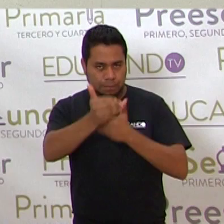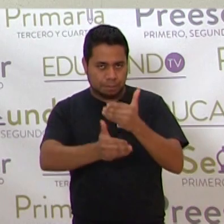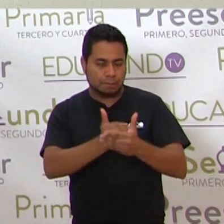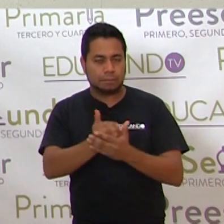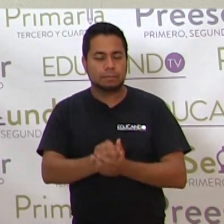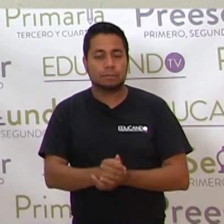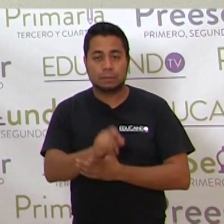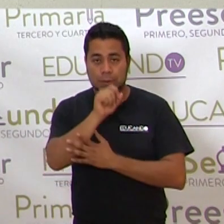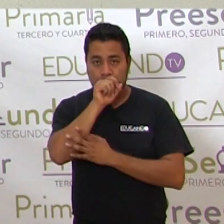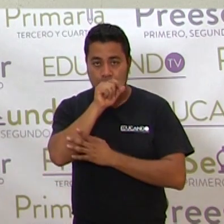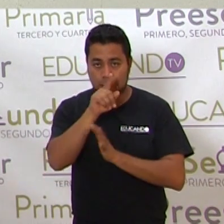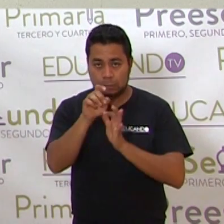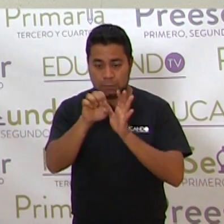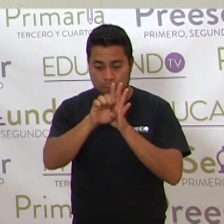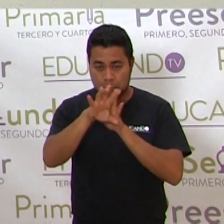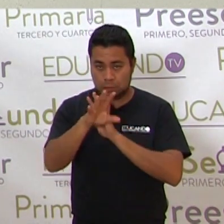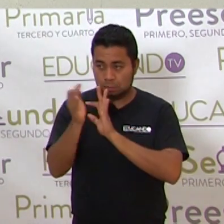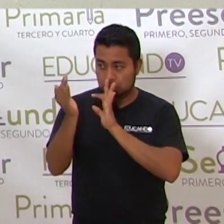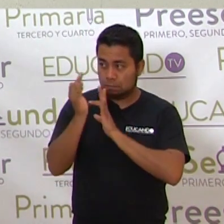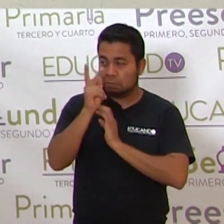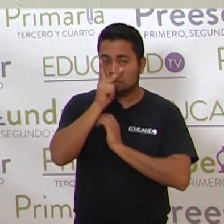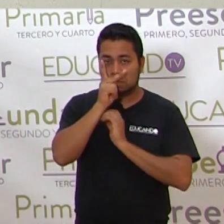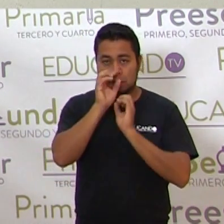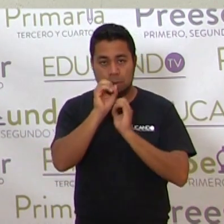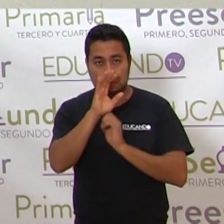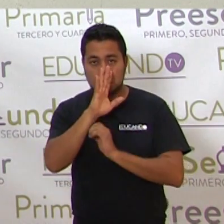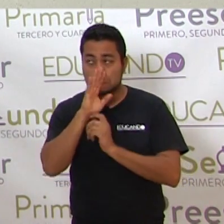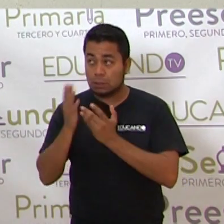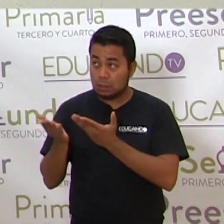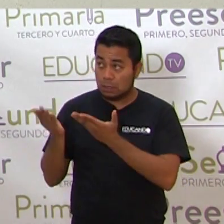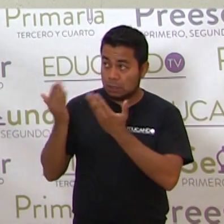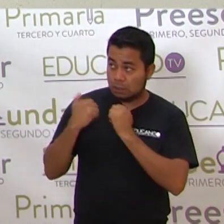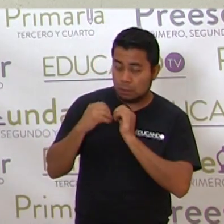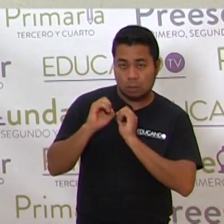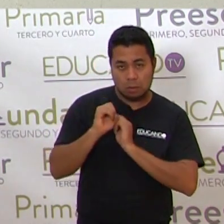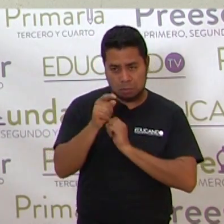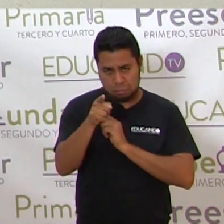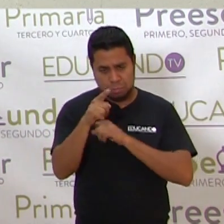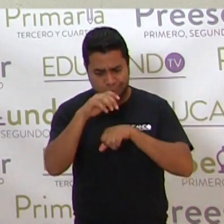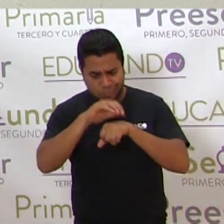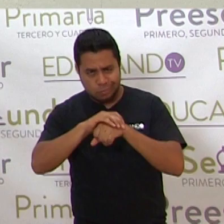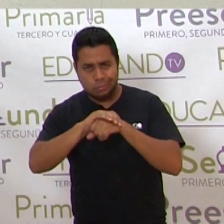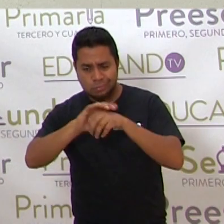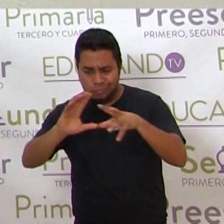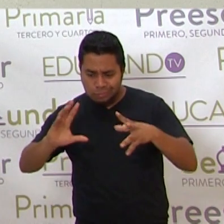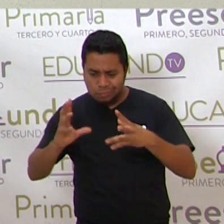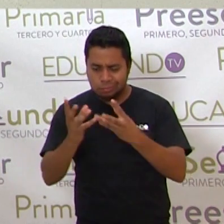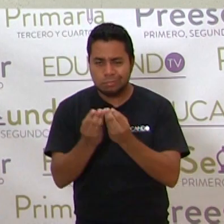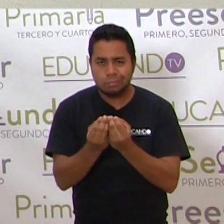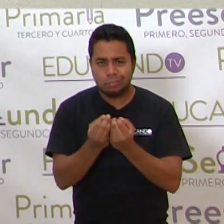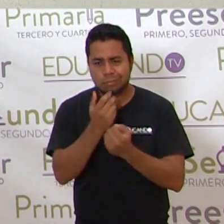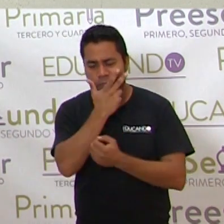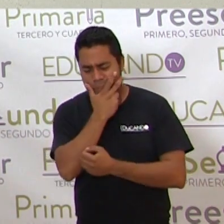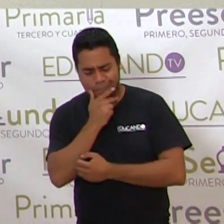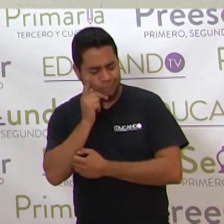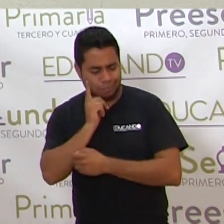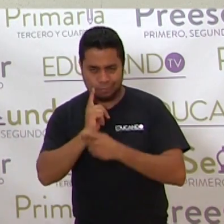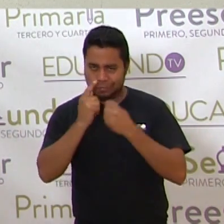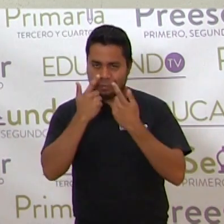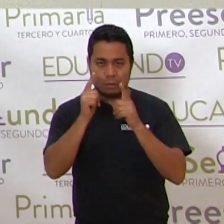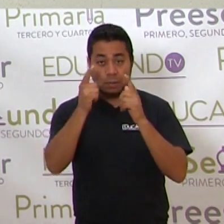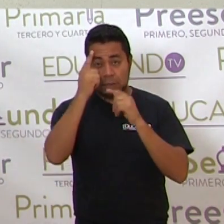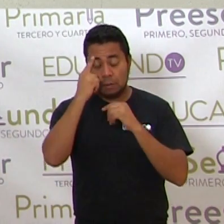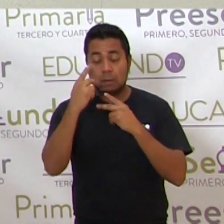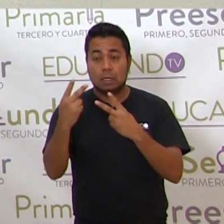minutos. También, si estás cerca papá o mamá, puedes invitarlos o reunirte con tus amigos y amigas para que